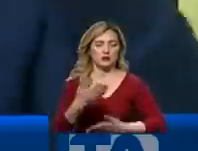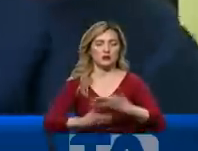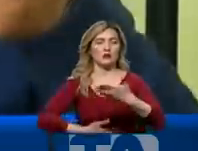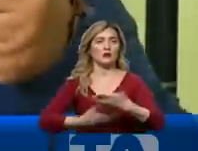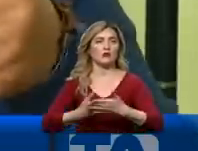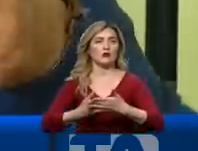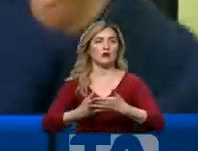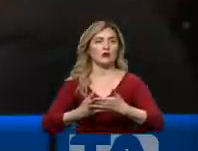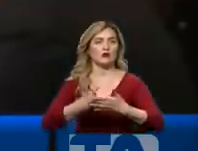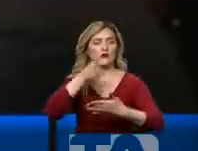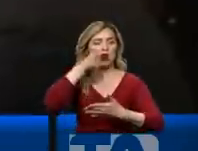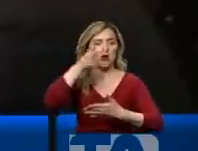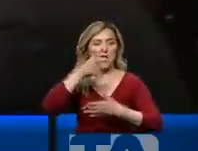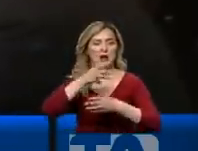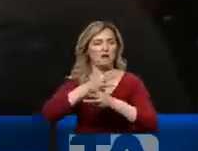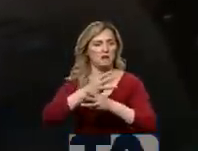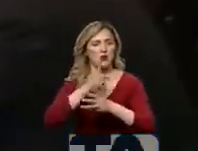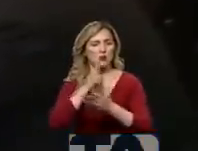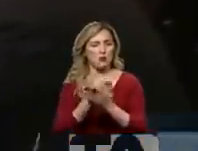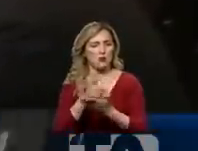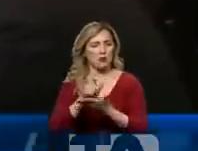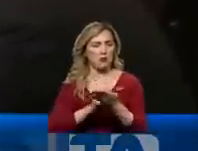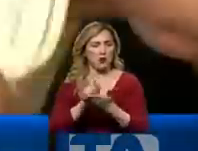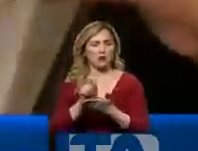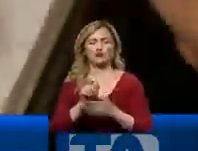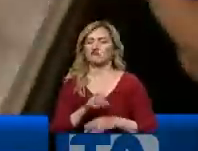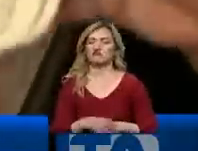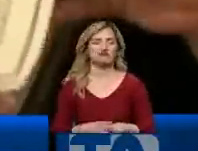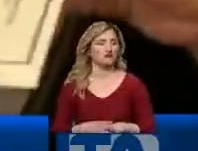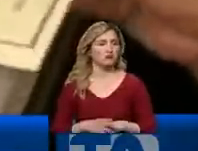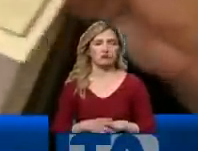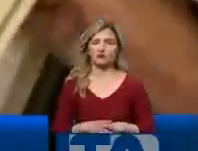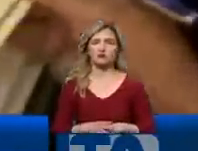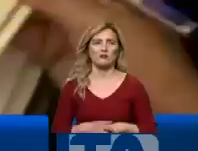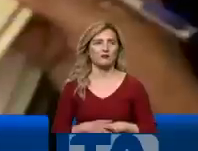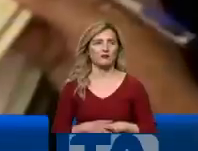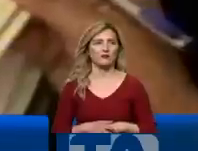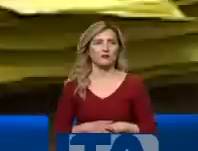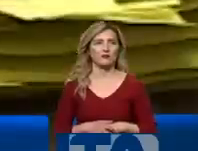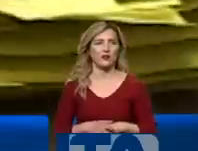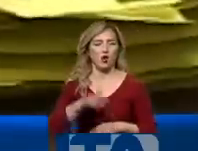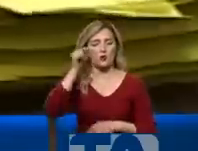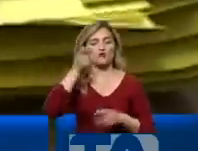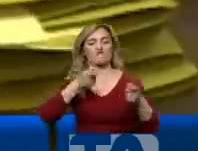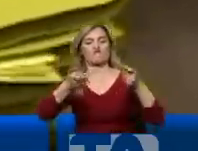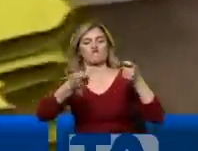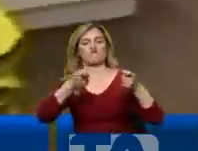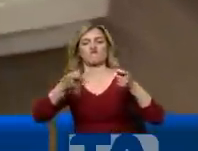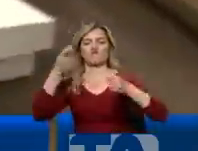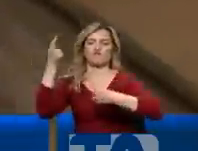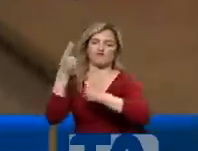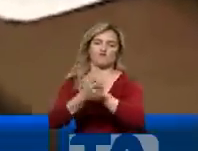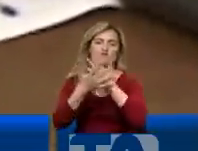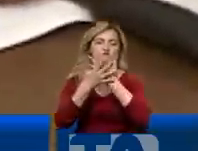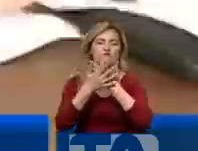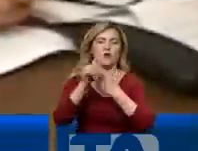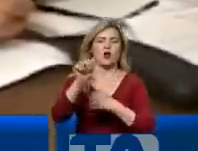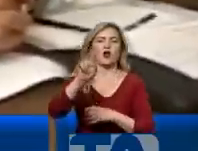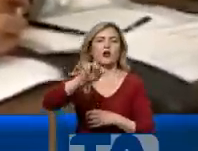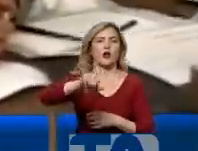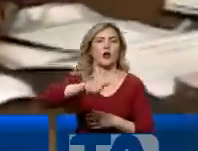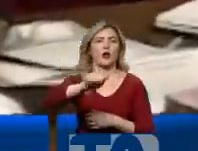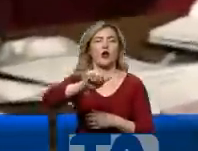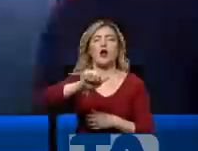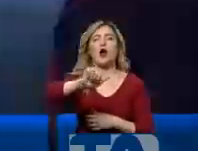no fue hecho en fiscalía. Y sí, el guión se siguió tal cual y el gobierno logró así condenar a Araujo a 6 años